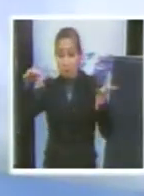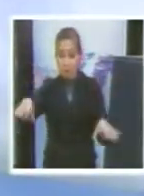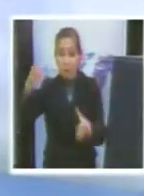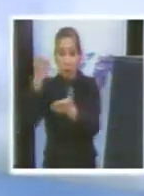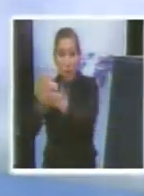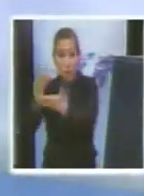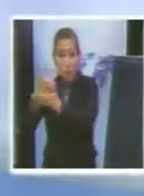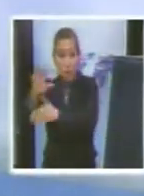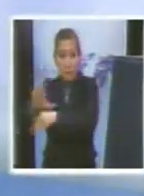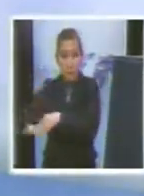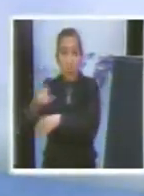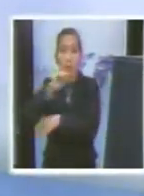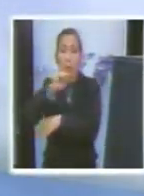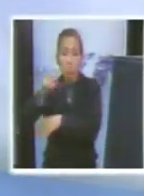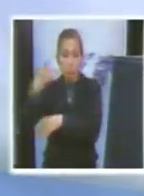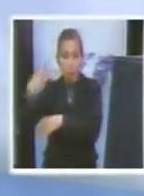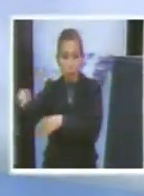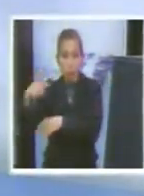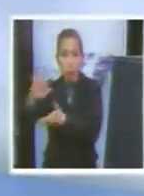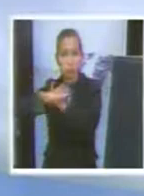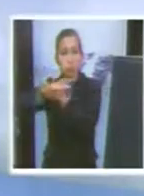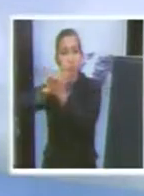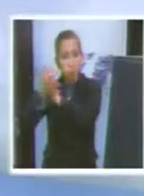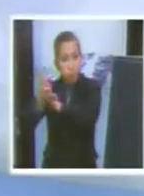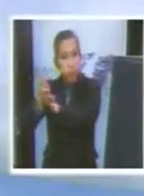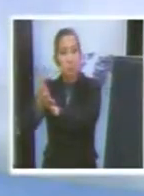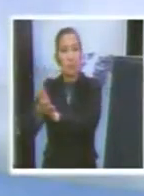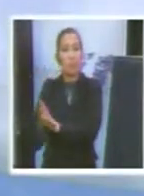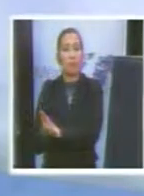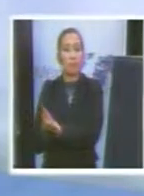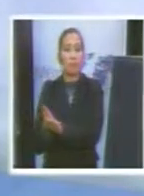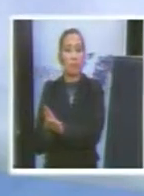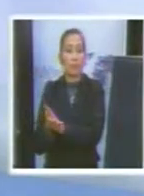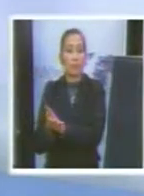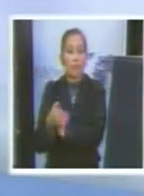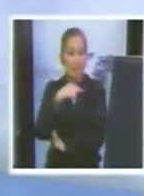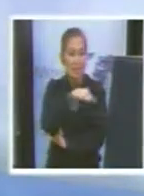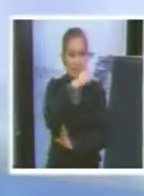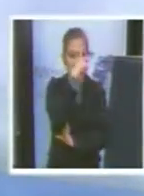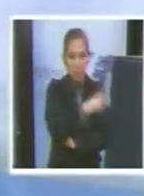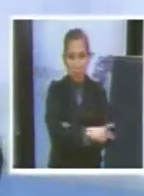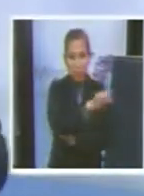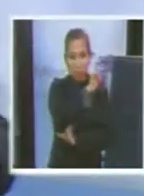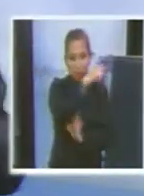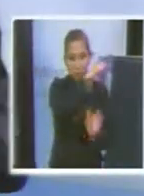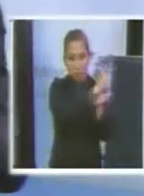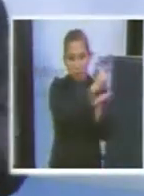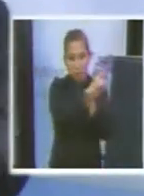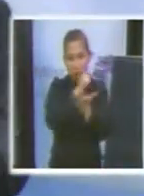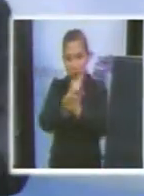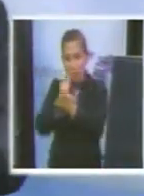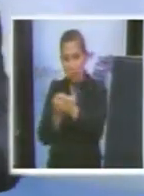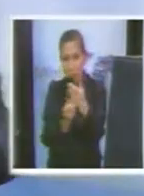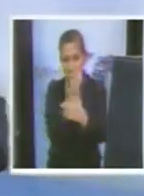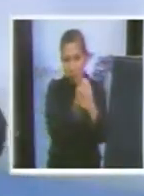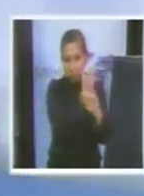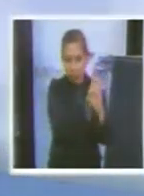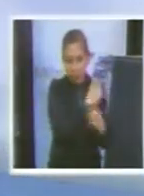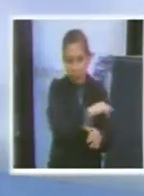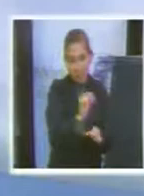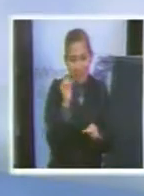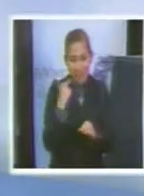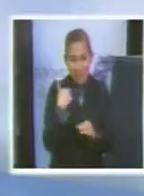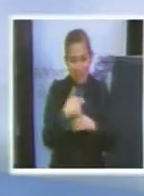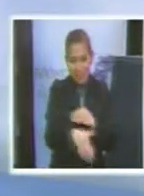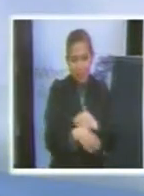del Atlántico también han tenido transformaciones. En nuestro caso, las 11 reformas estructurales acaecidas